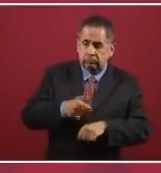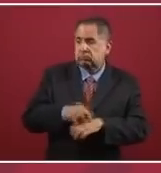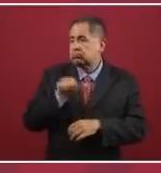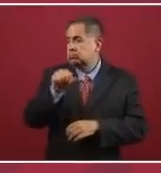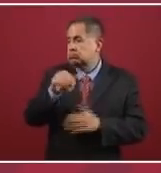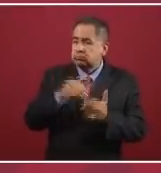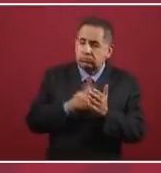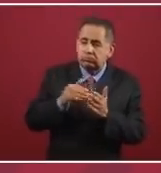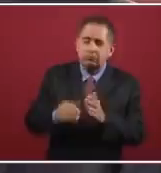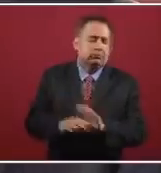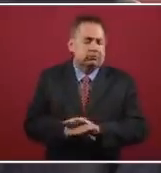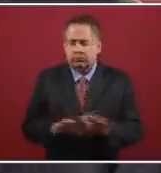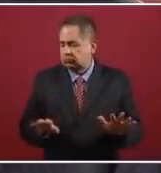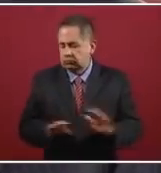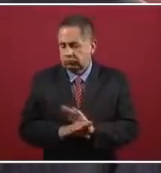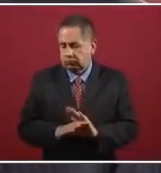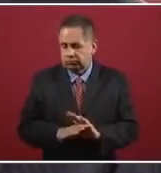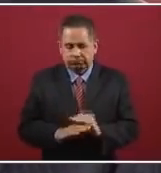16,000.